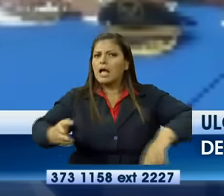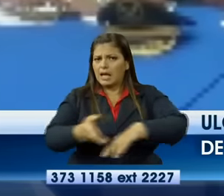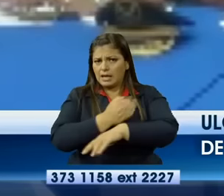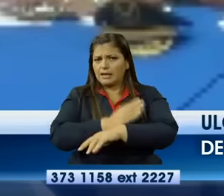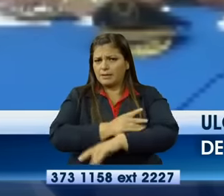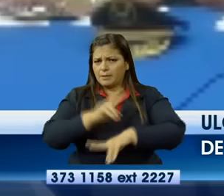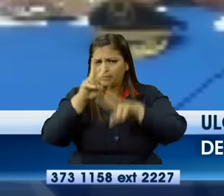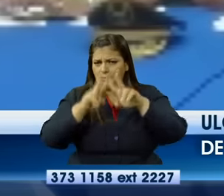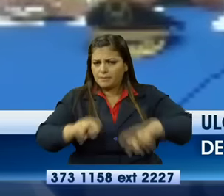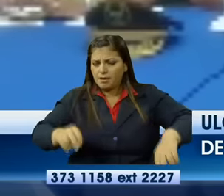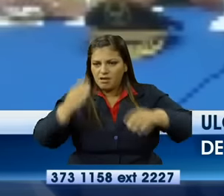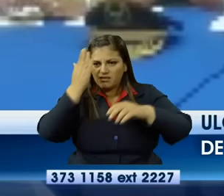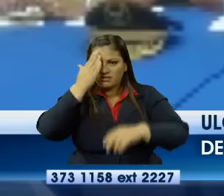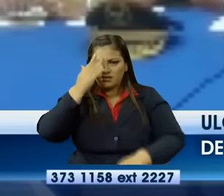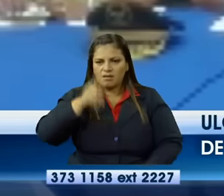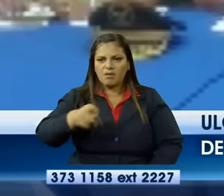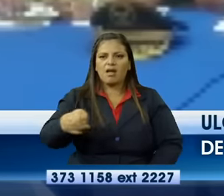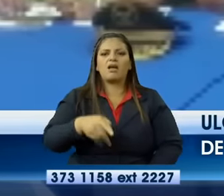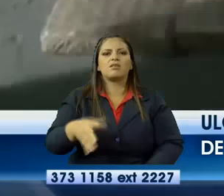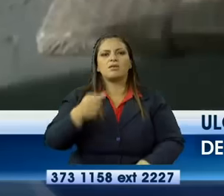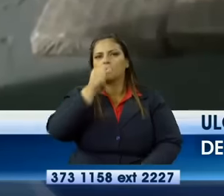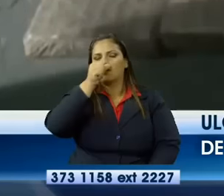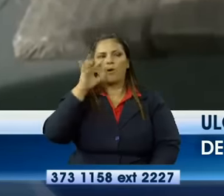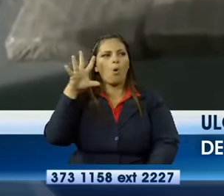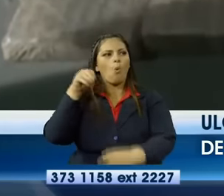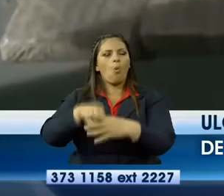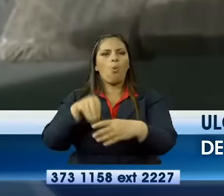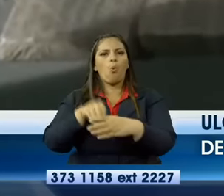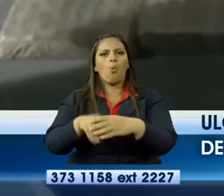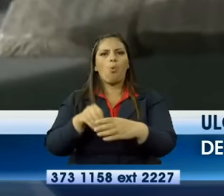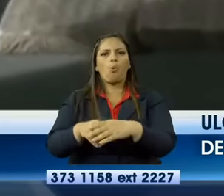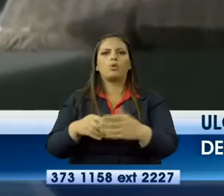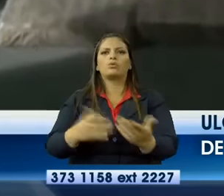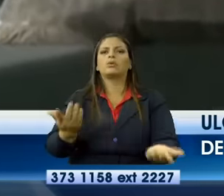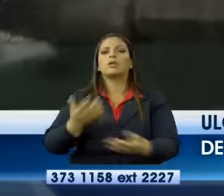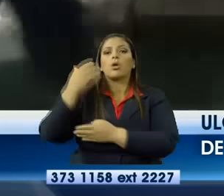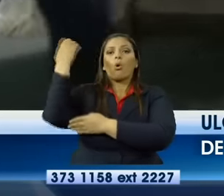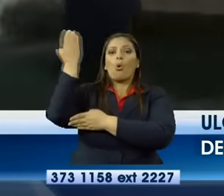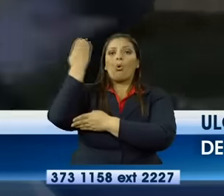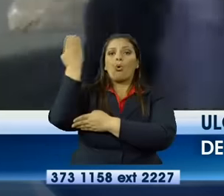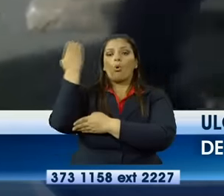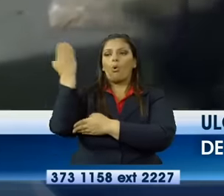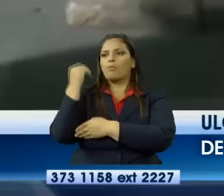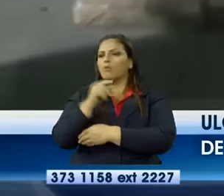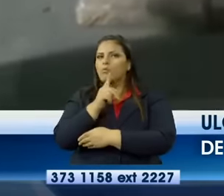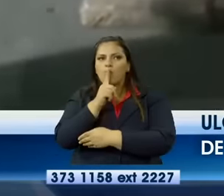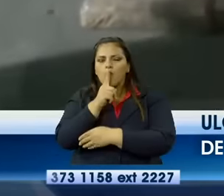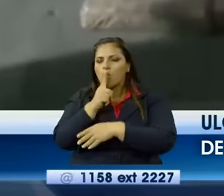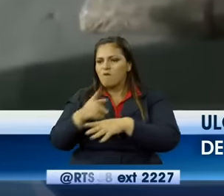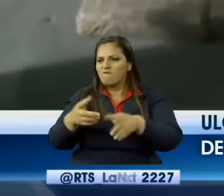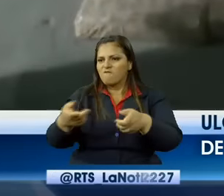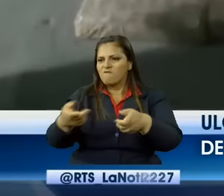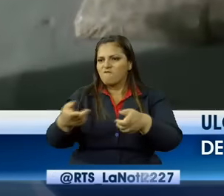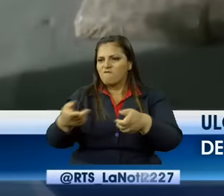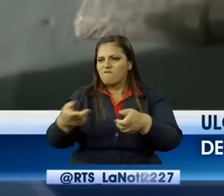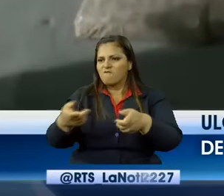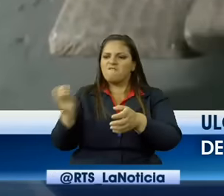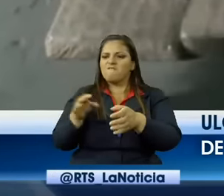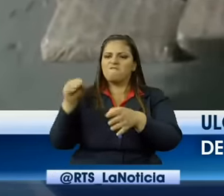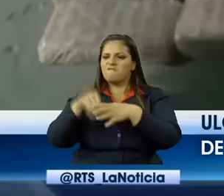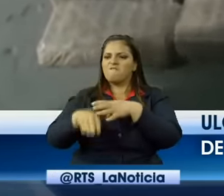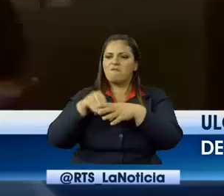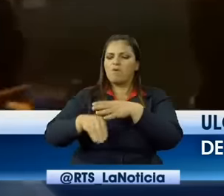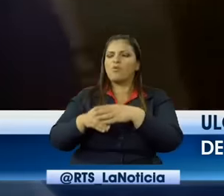venía desde Colombia. Los bloques estaban guardados en 22 sacos de yute. Quien conducía el vehículo es el